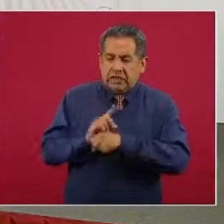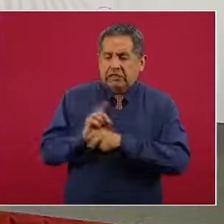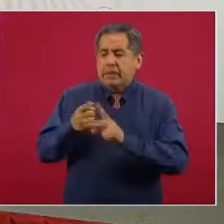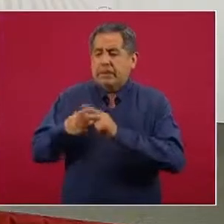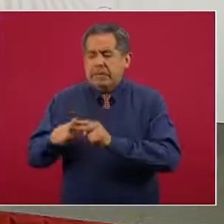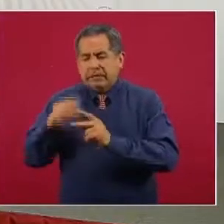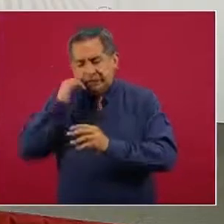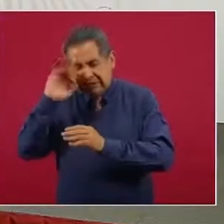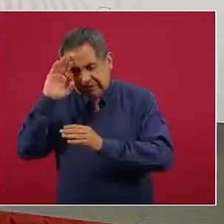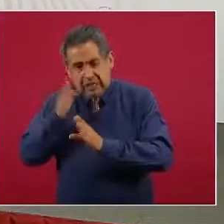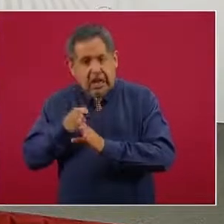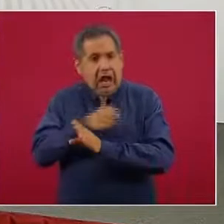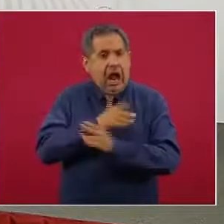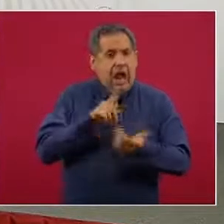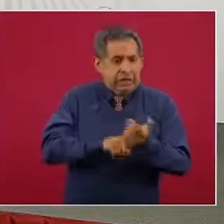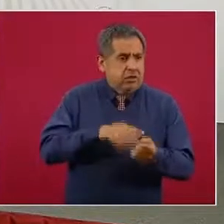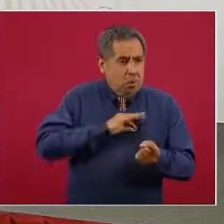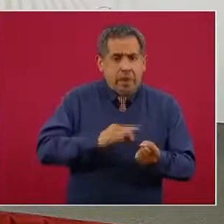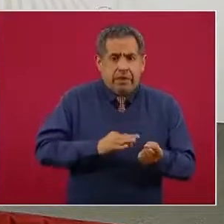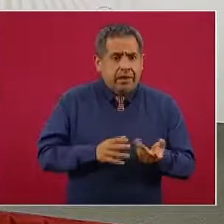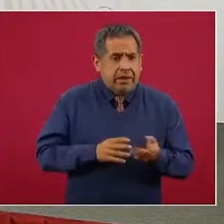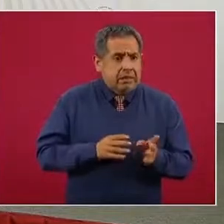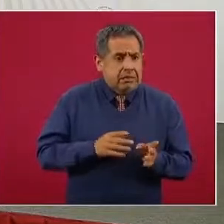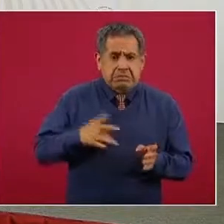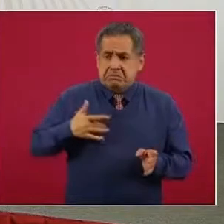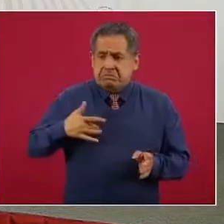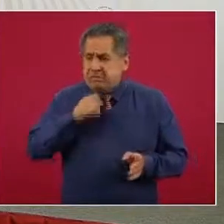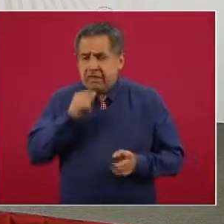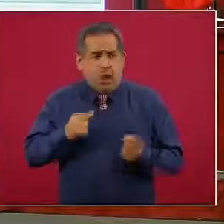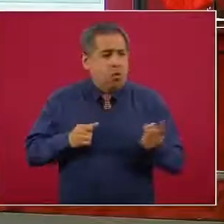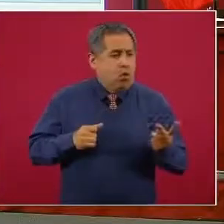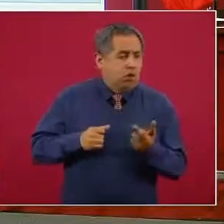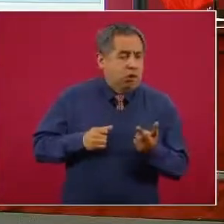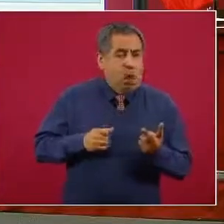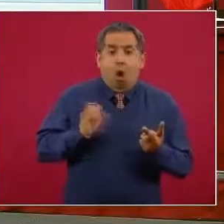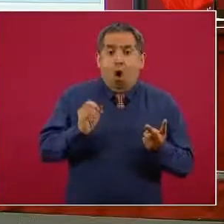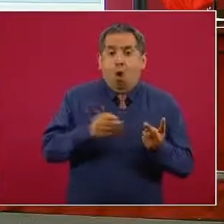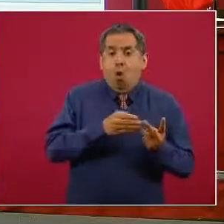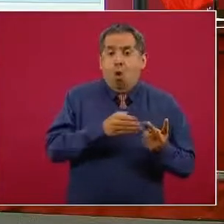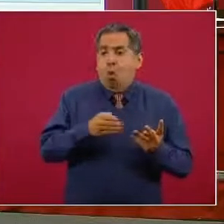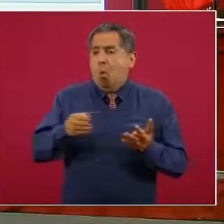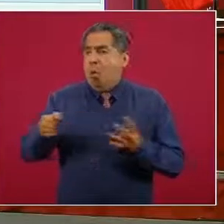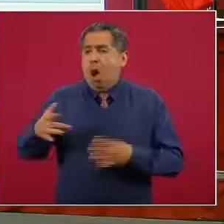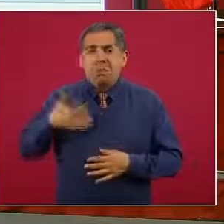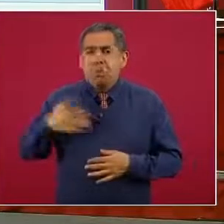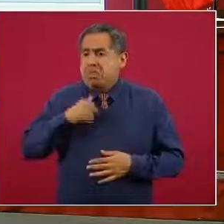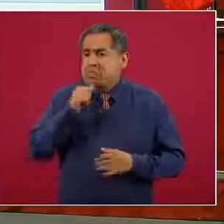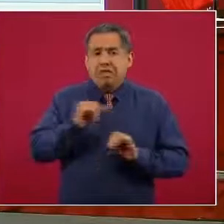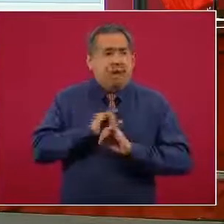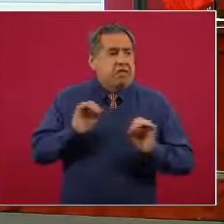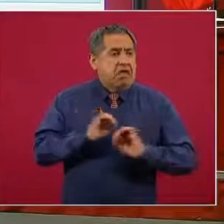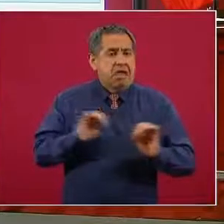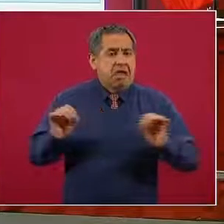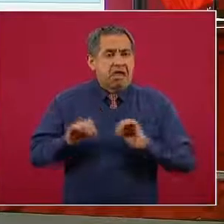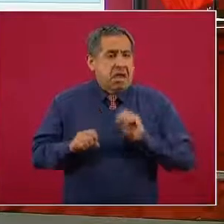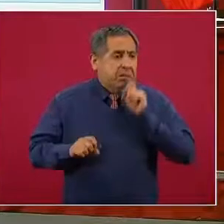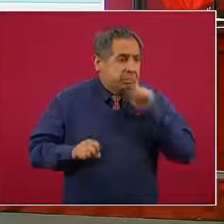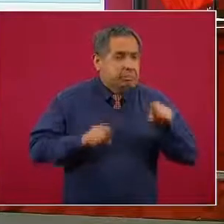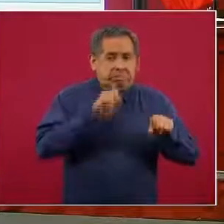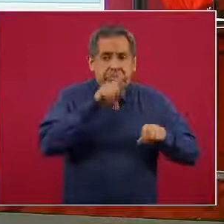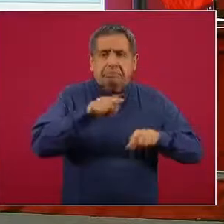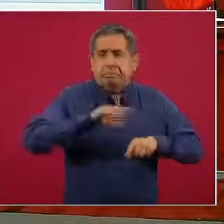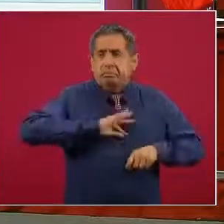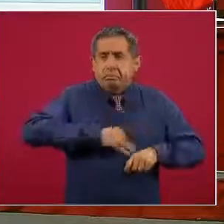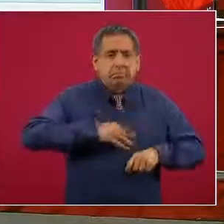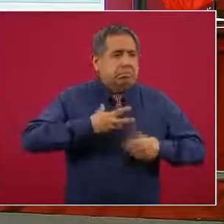síntomas, que puede tener transmisión, y la persona que nunca tiene síntomas, que generalmente contribuye muy poco, según